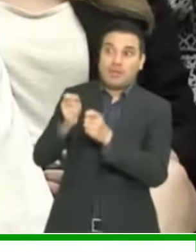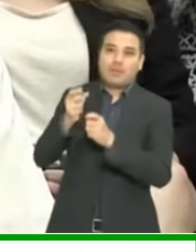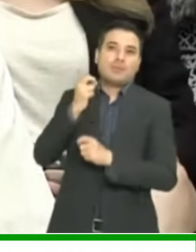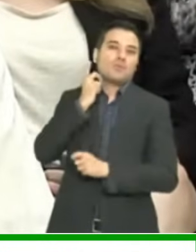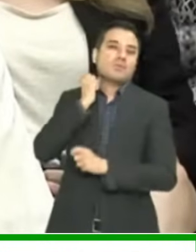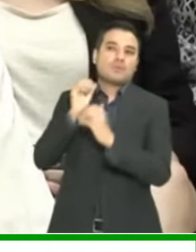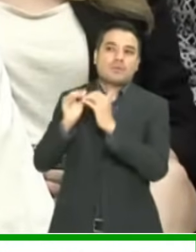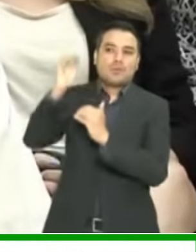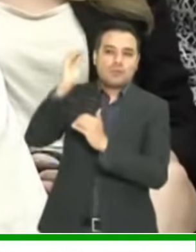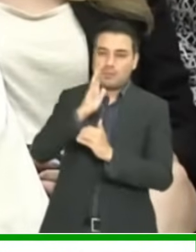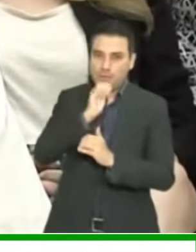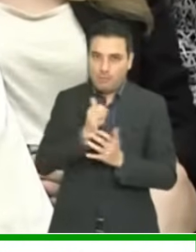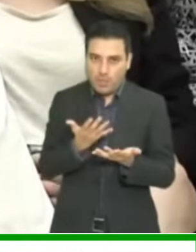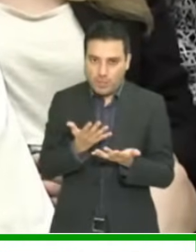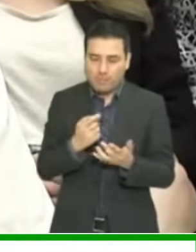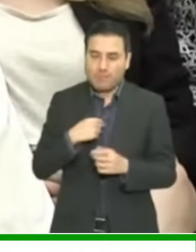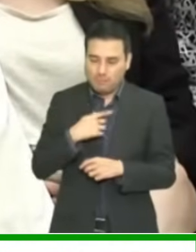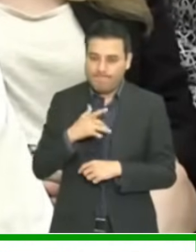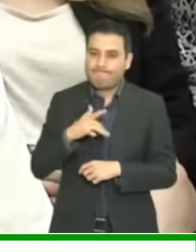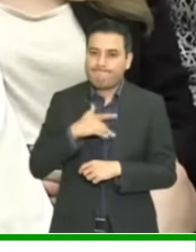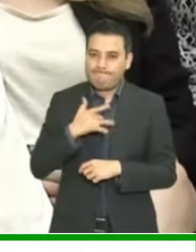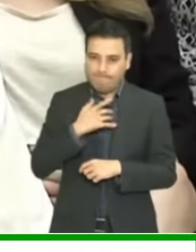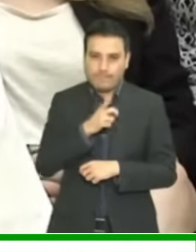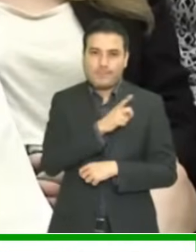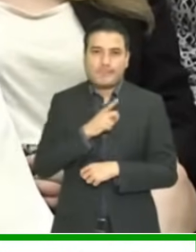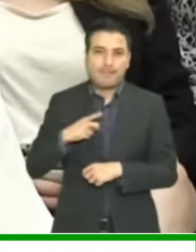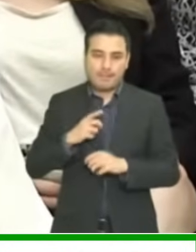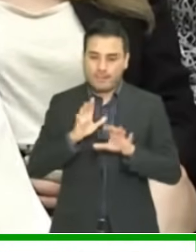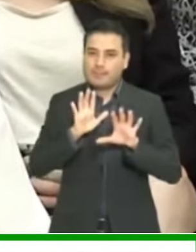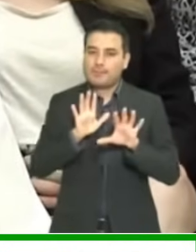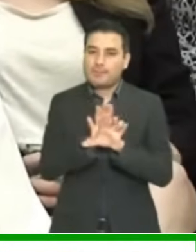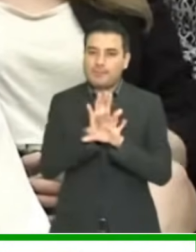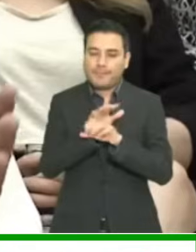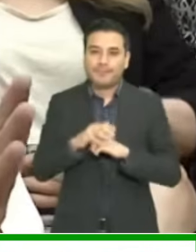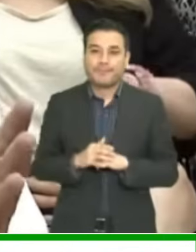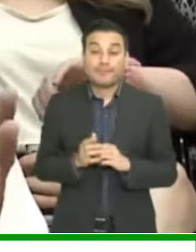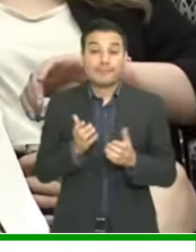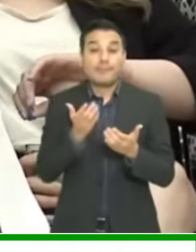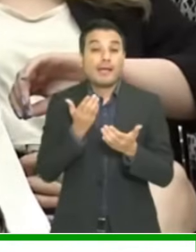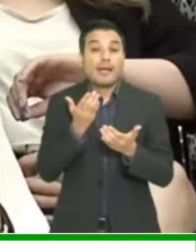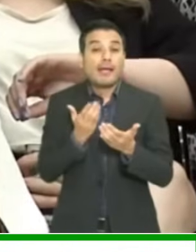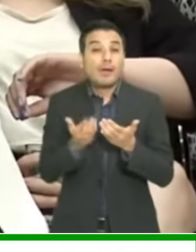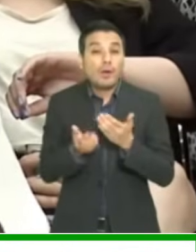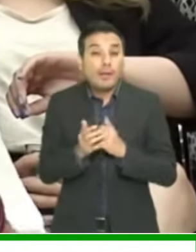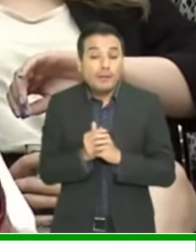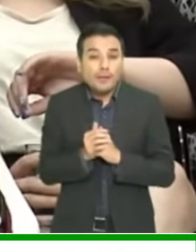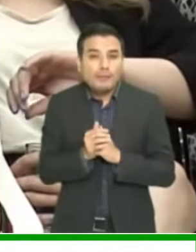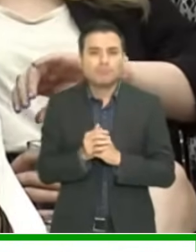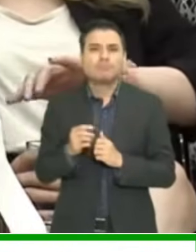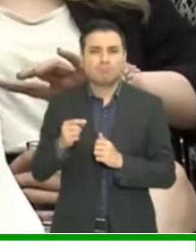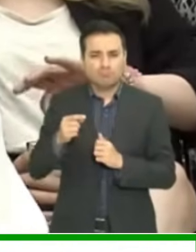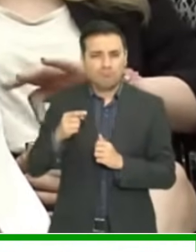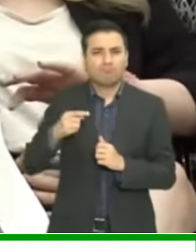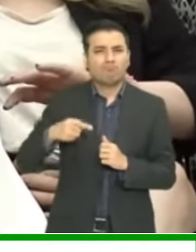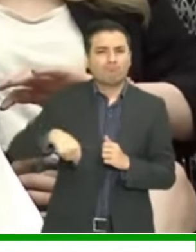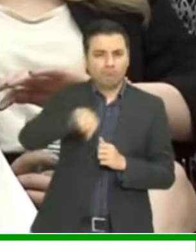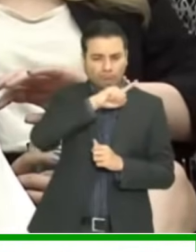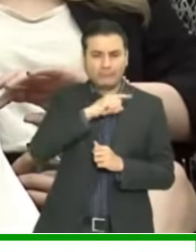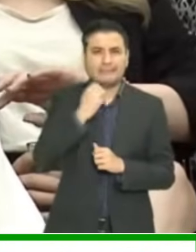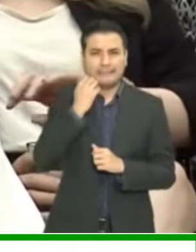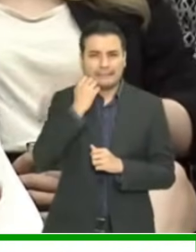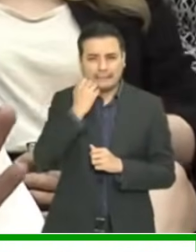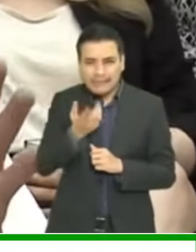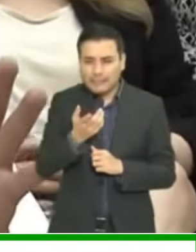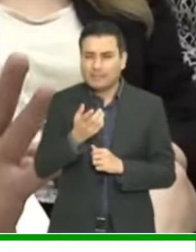Me parece la consistencia. En este momento estamos en la necesidad, en el reclamo, en el ejercicio del derecho de la